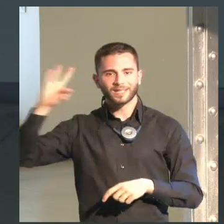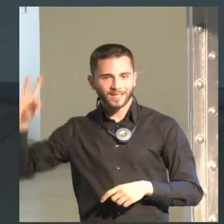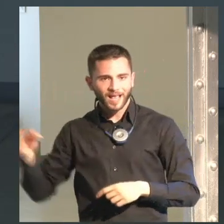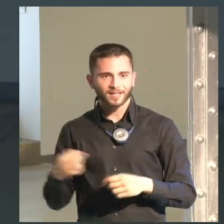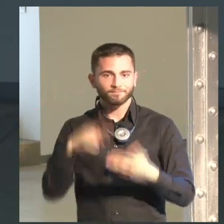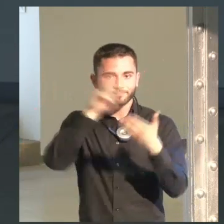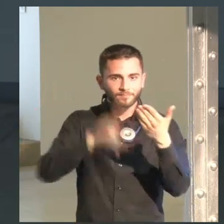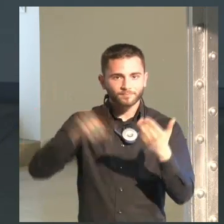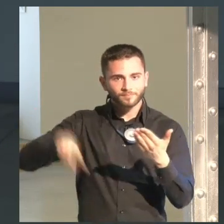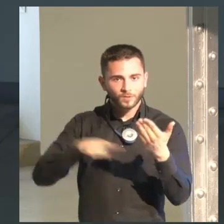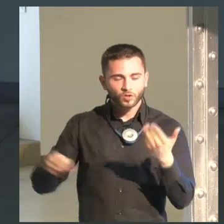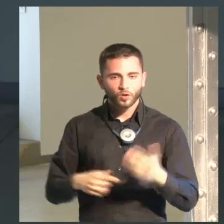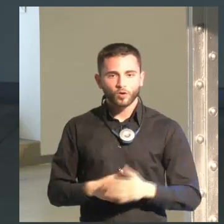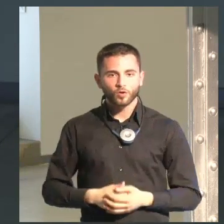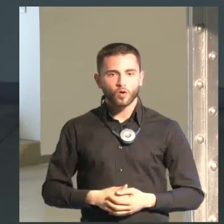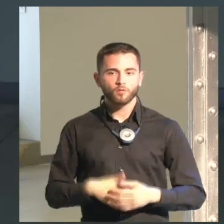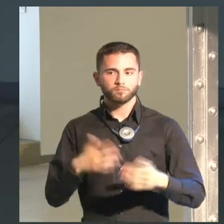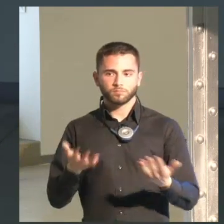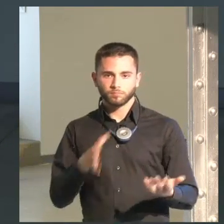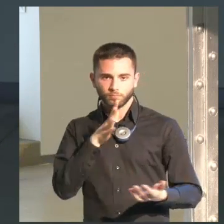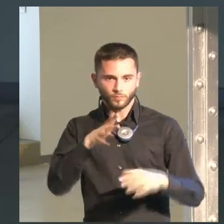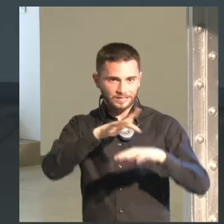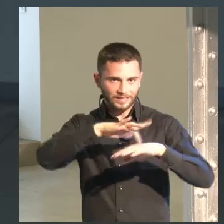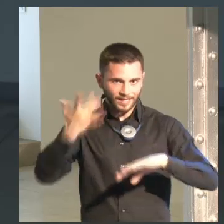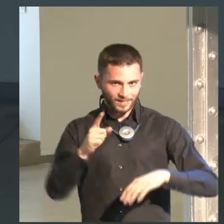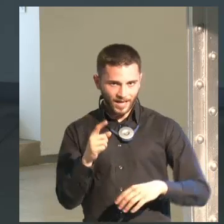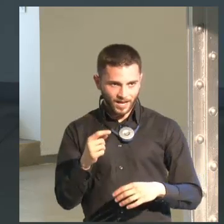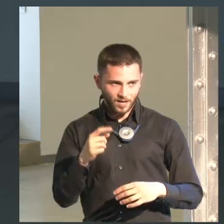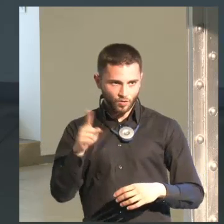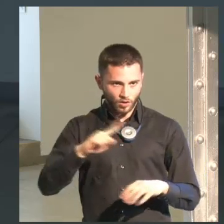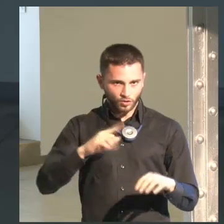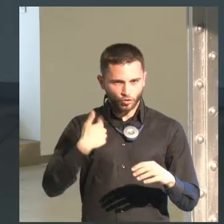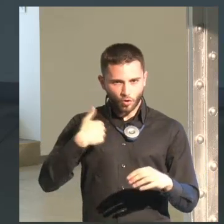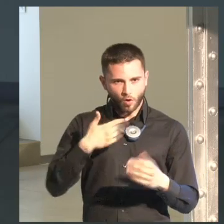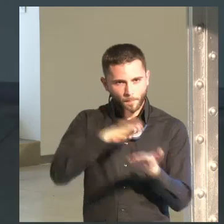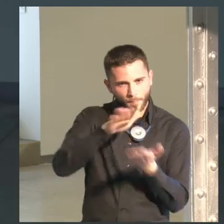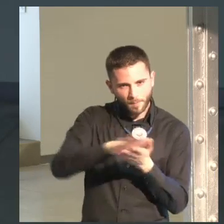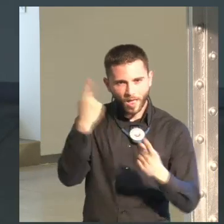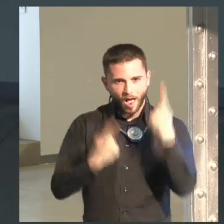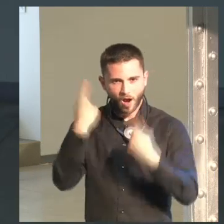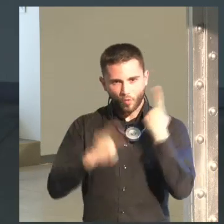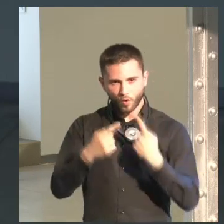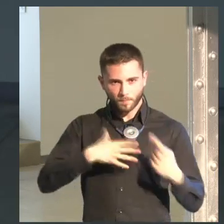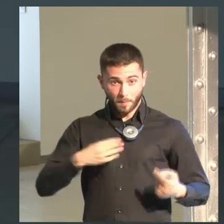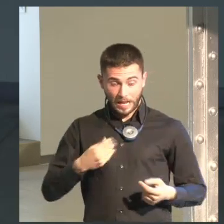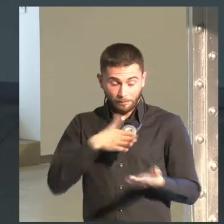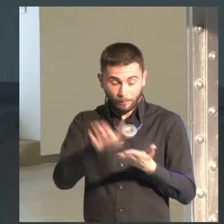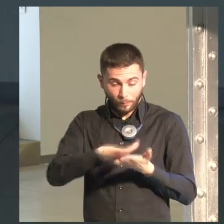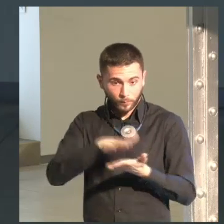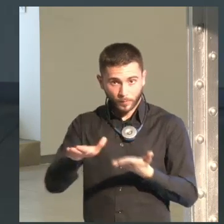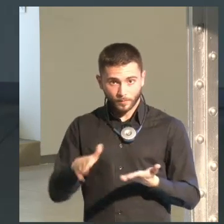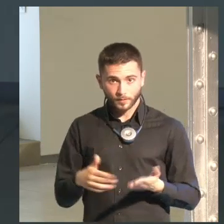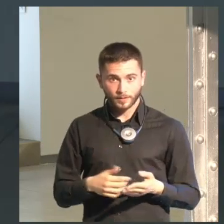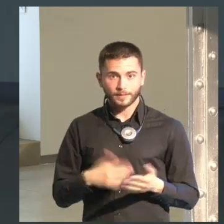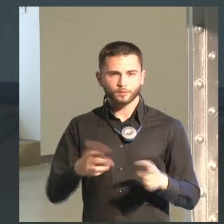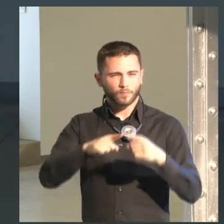acuerdo que, como uno no es del todo digital, me acuerdo que me imprimía algunos, y aparte de un gran consumo de papel, efectivamente, son